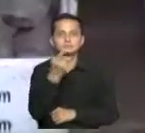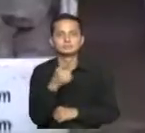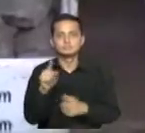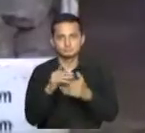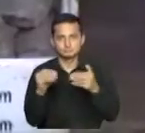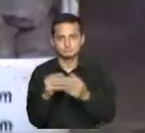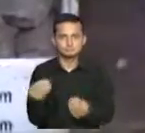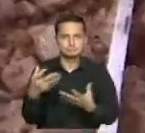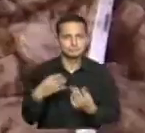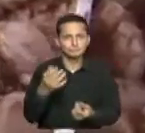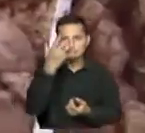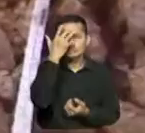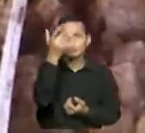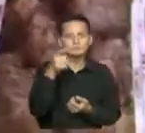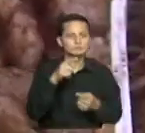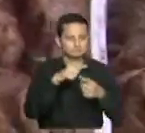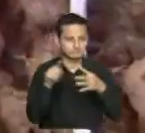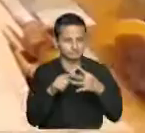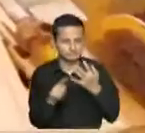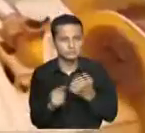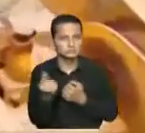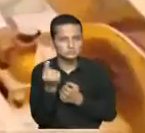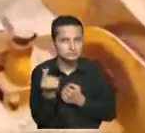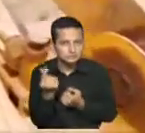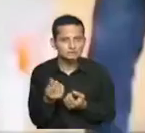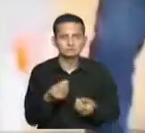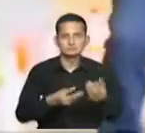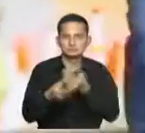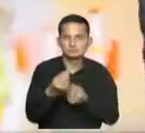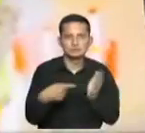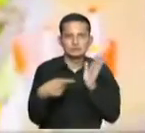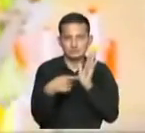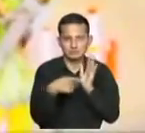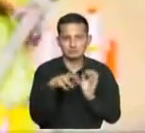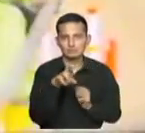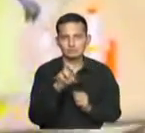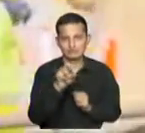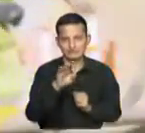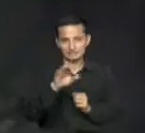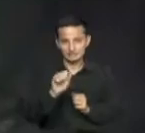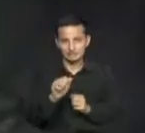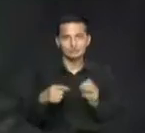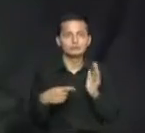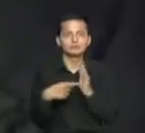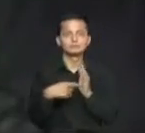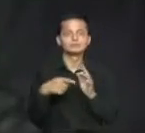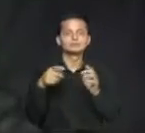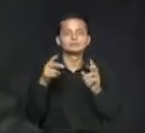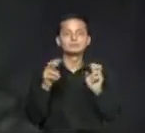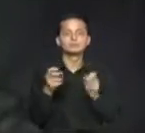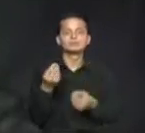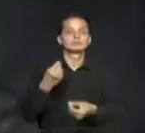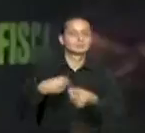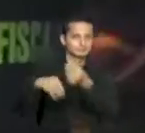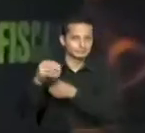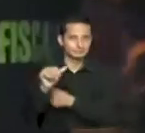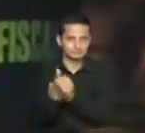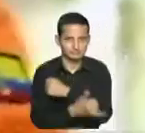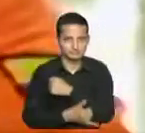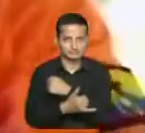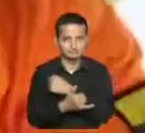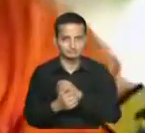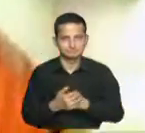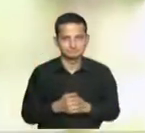por conceptos de regalías, utilidades laborales, impuesto a la renta e impuesto a la salida de divisas. Cristina